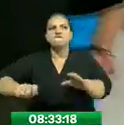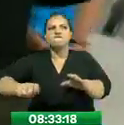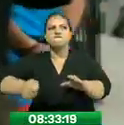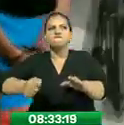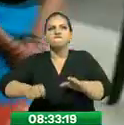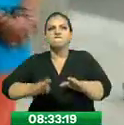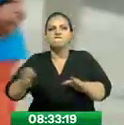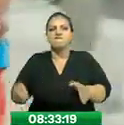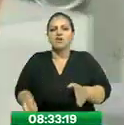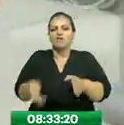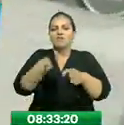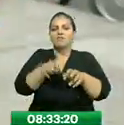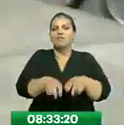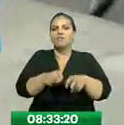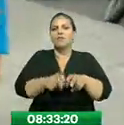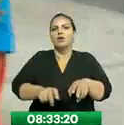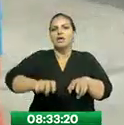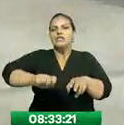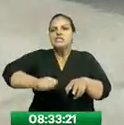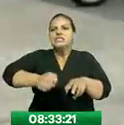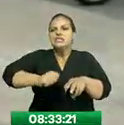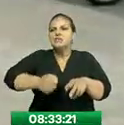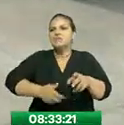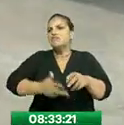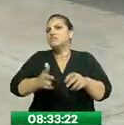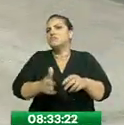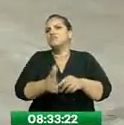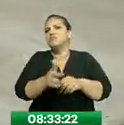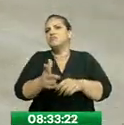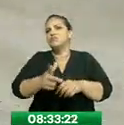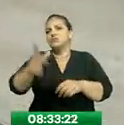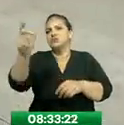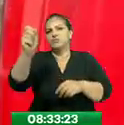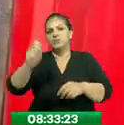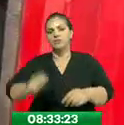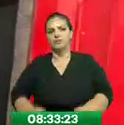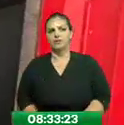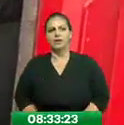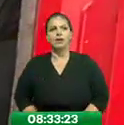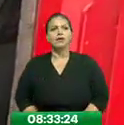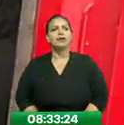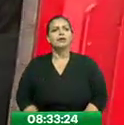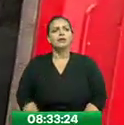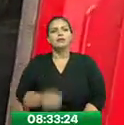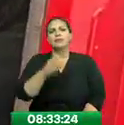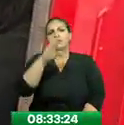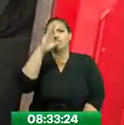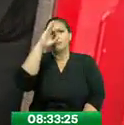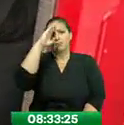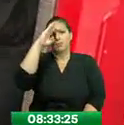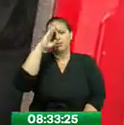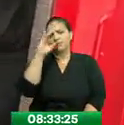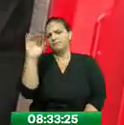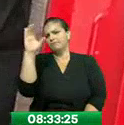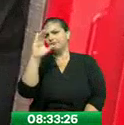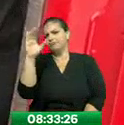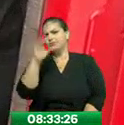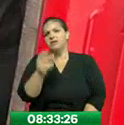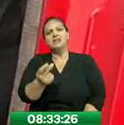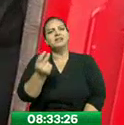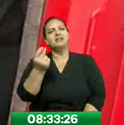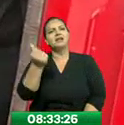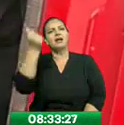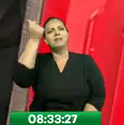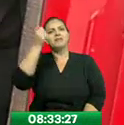emprendió un operativo. Pasaron los minutos y dieron con los sospechosos. Autoridades de seguridad daban los detalles de las acciones